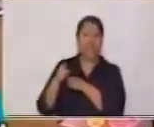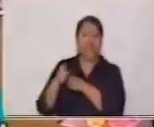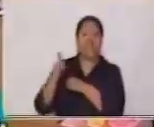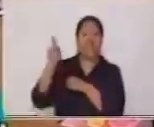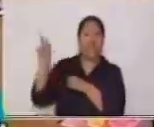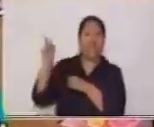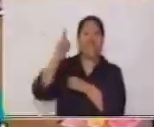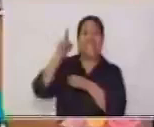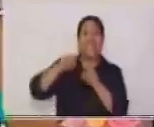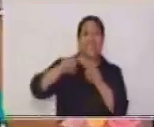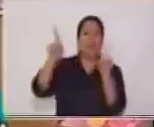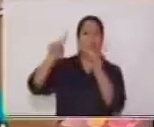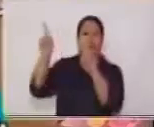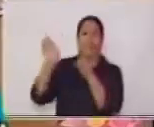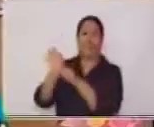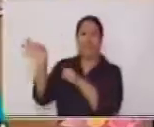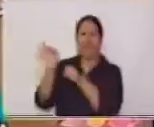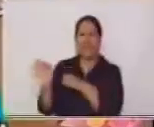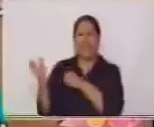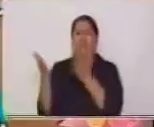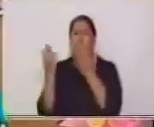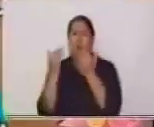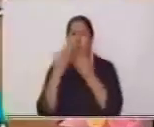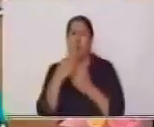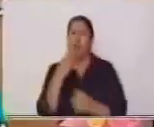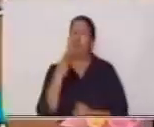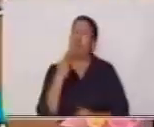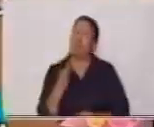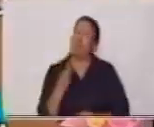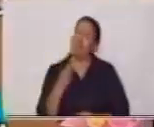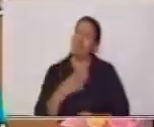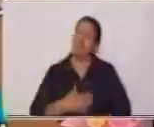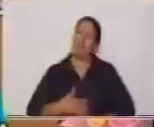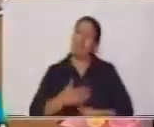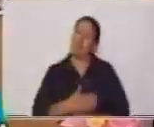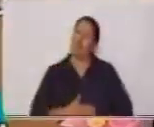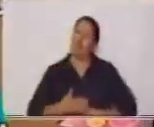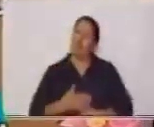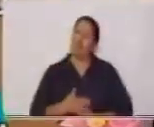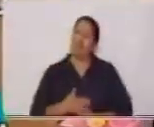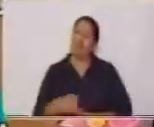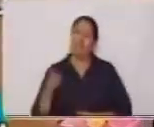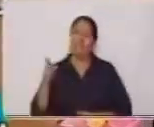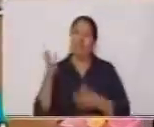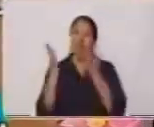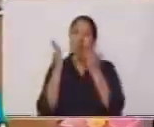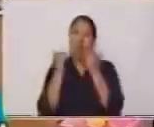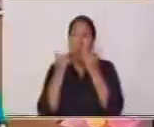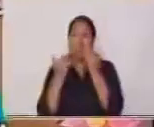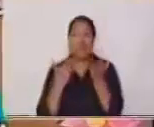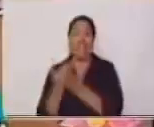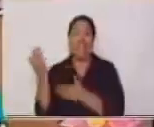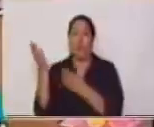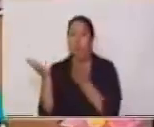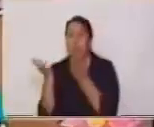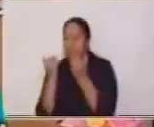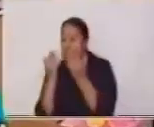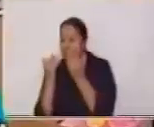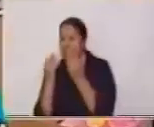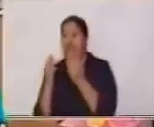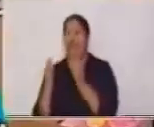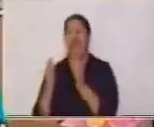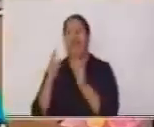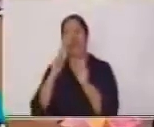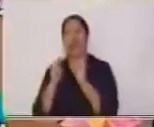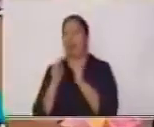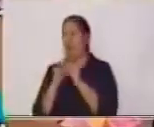probamos comidas deliciosas. Y cuando es una comida nueva y tú no la conoces, quieres contarle a los demás, a veces no te sabes el